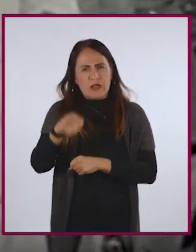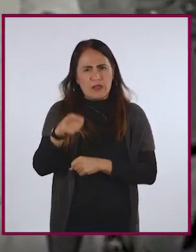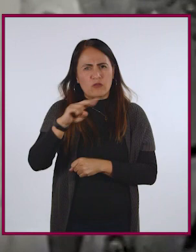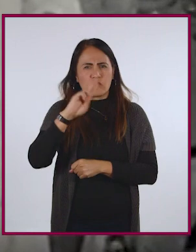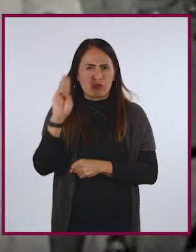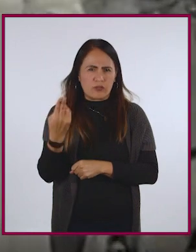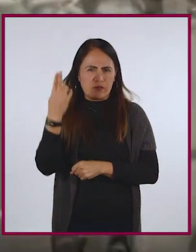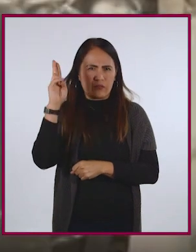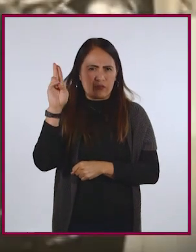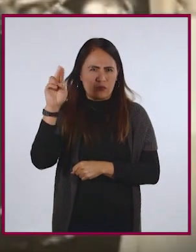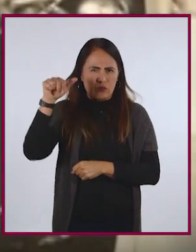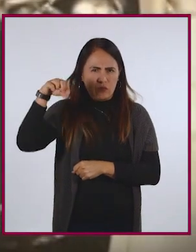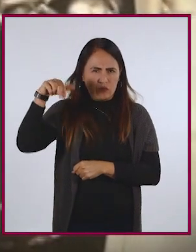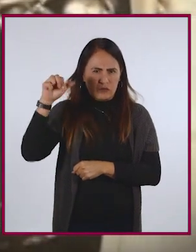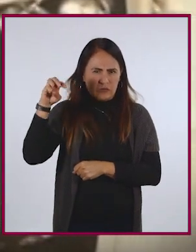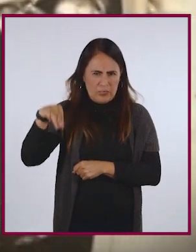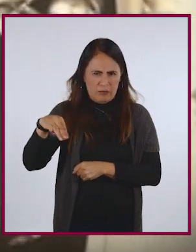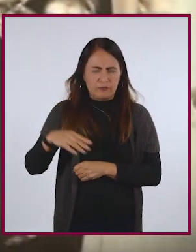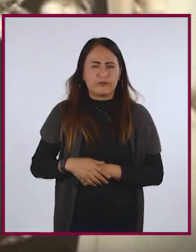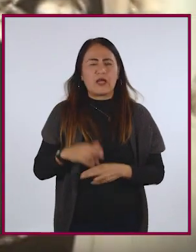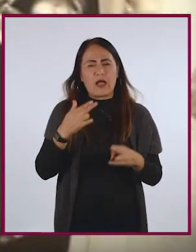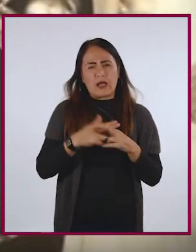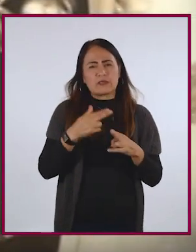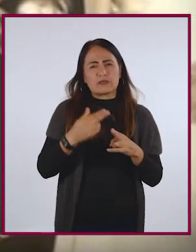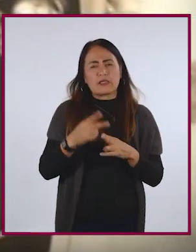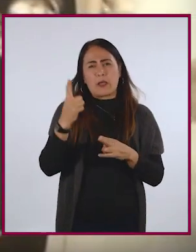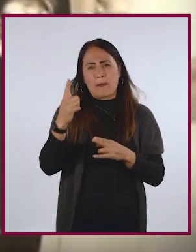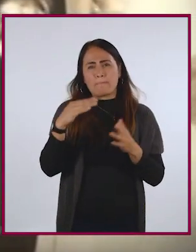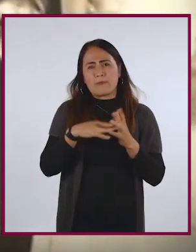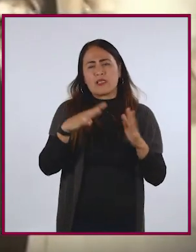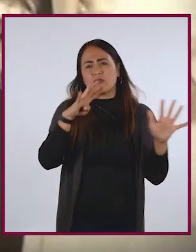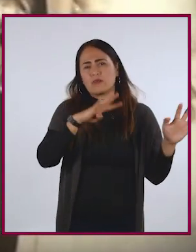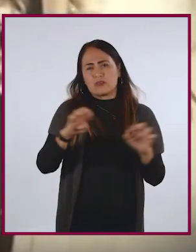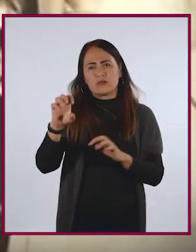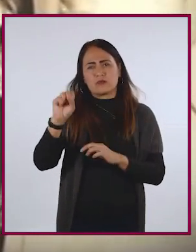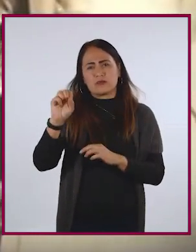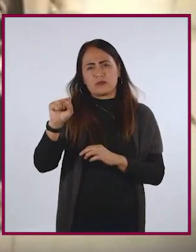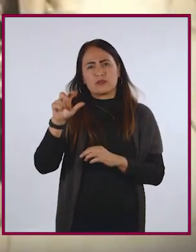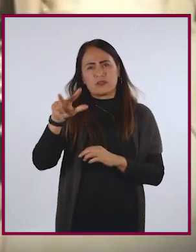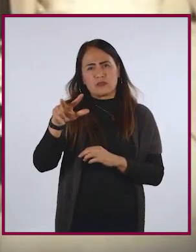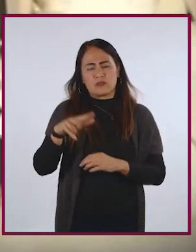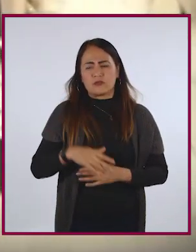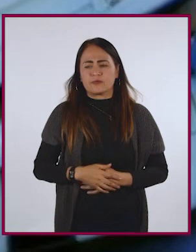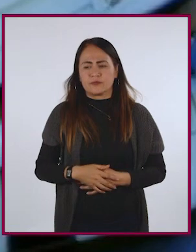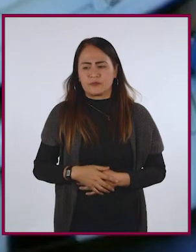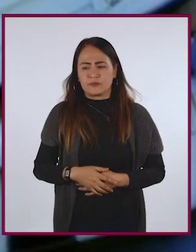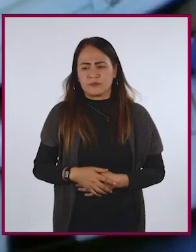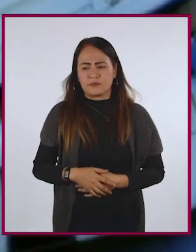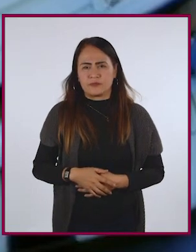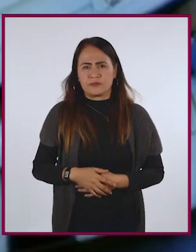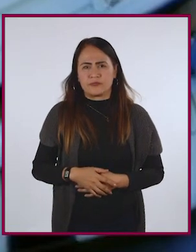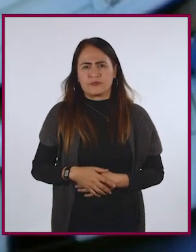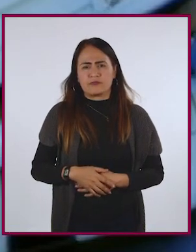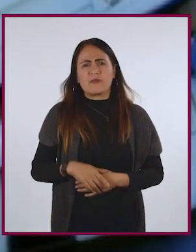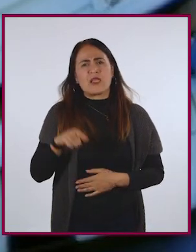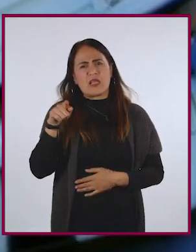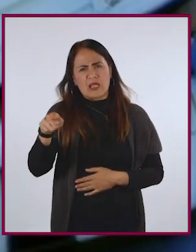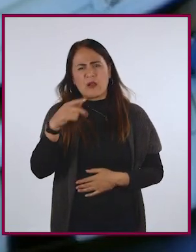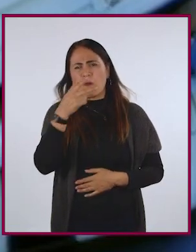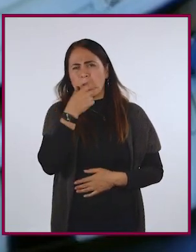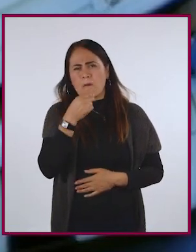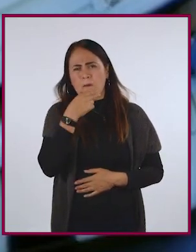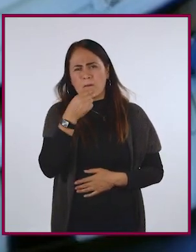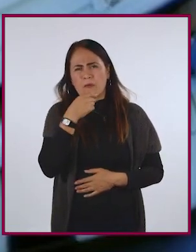de la Universidad Nacional Autónoma de México hasta 1968. A raíz de esa preocupación